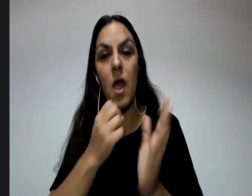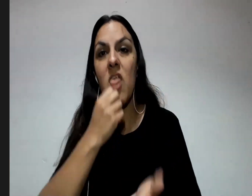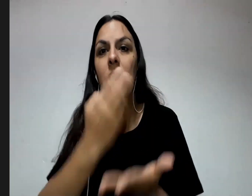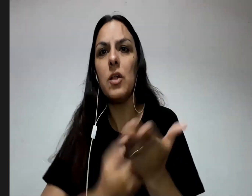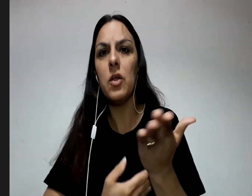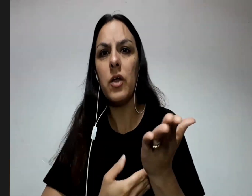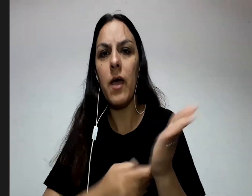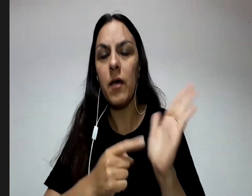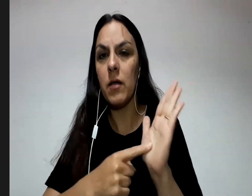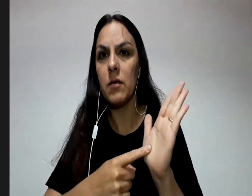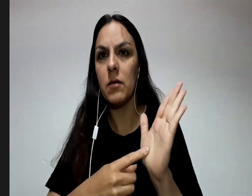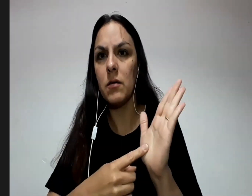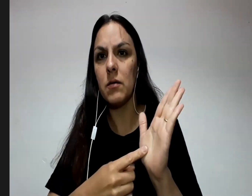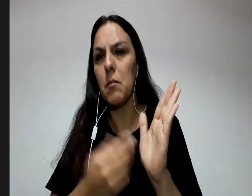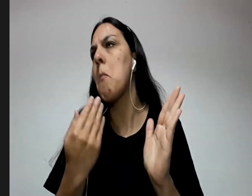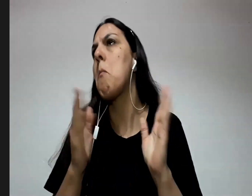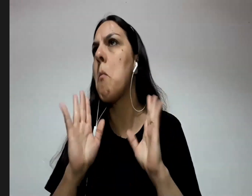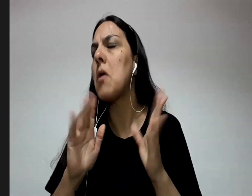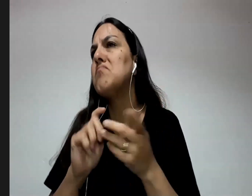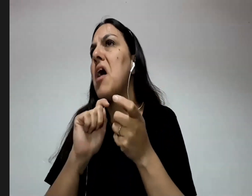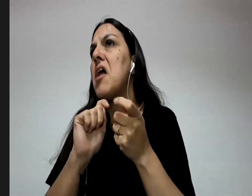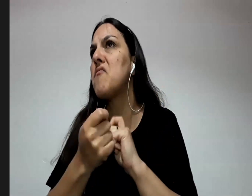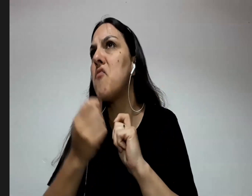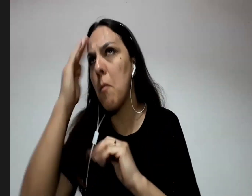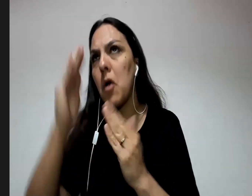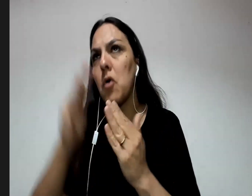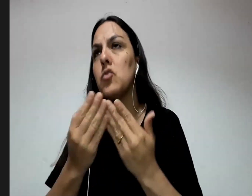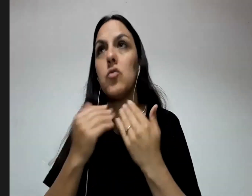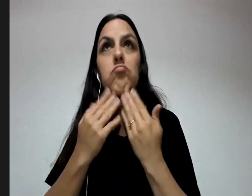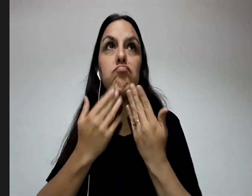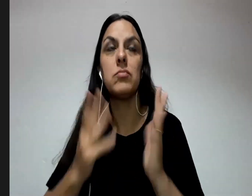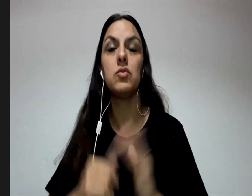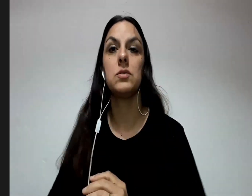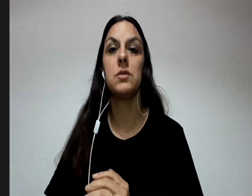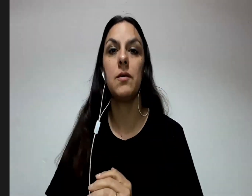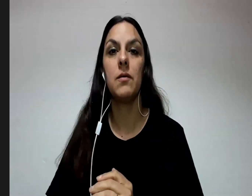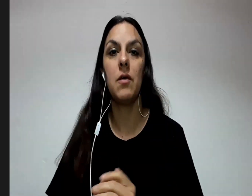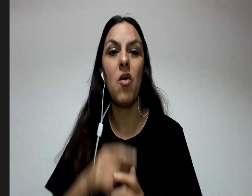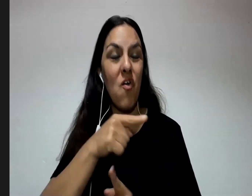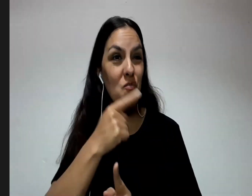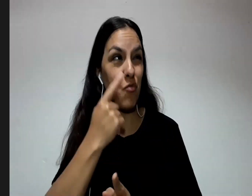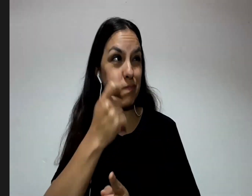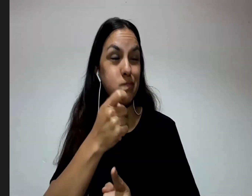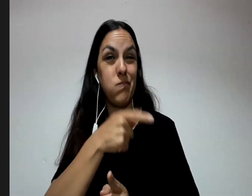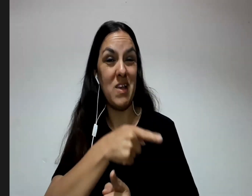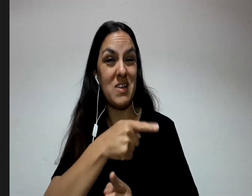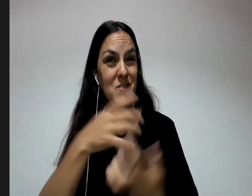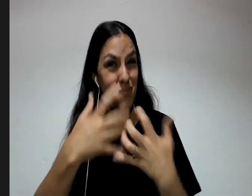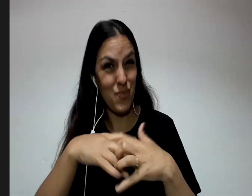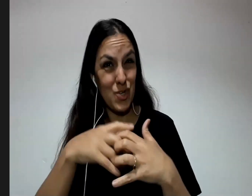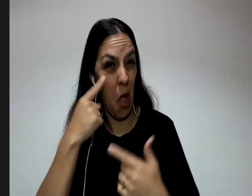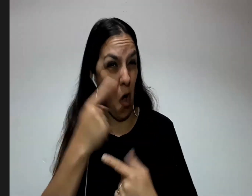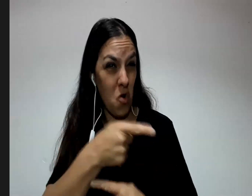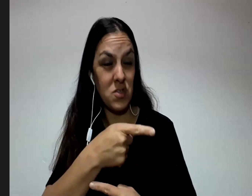o la reforma, no sé a qué se refiere, sí. Bien. No sé si vos conocés ese proyecto. No,